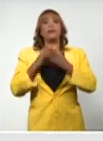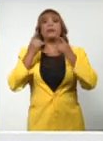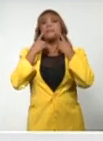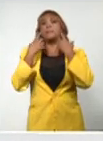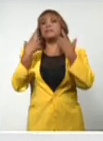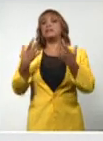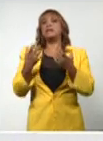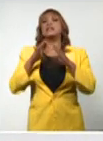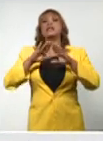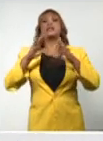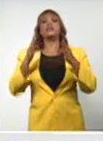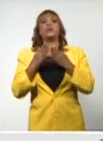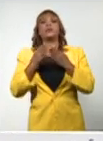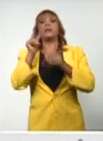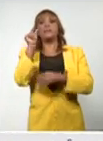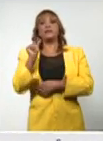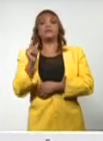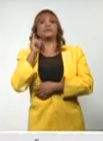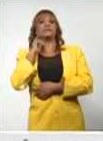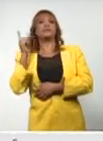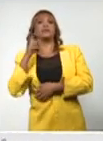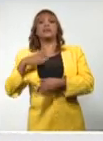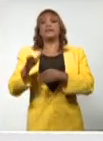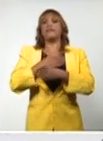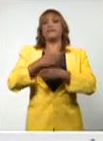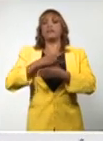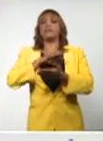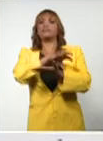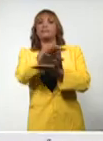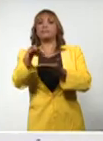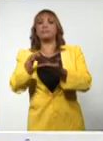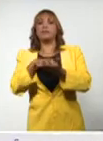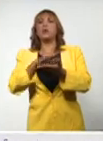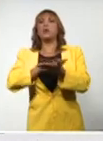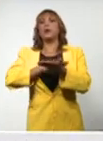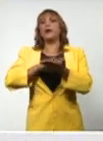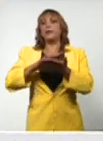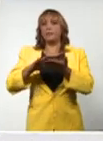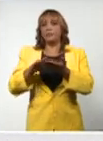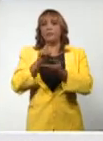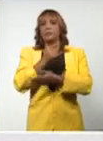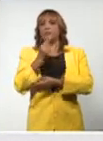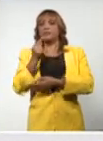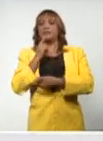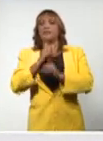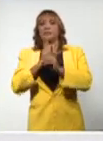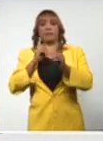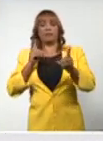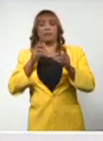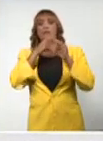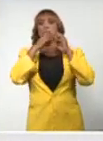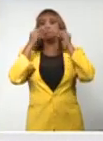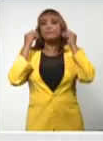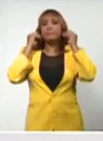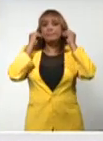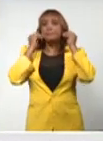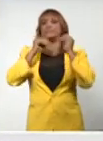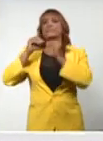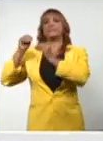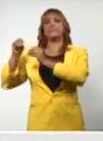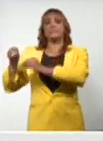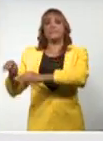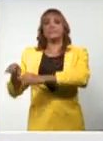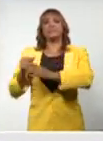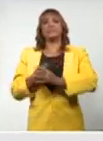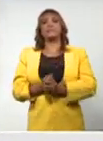personas que nos escuchan en diferentes lugares. Bueno, con el permiso de ustedes y teniendo en cuenta el distanciamiento, me quito el nasobuco